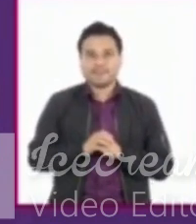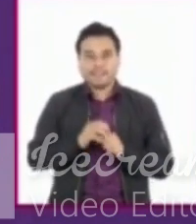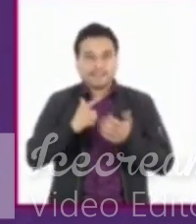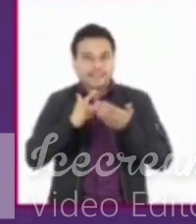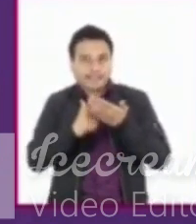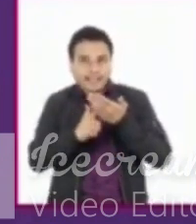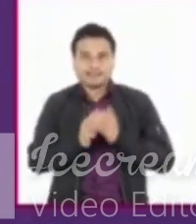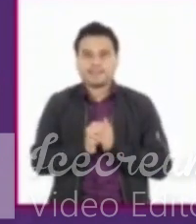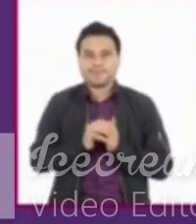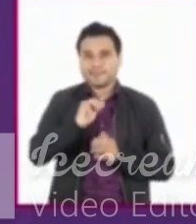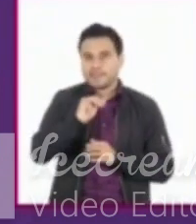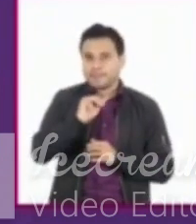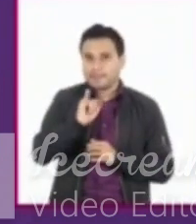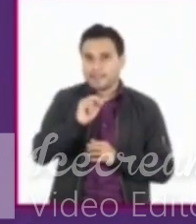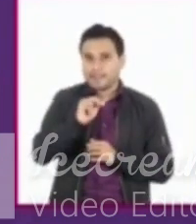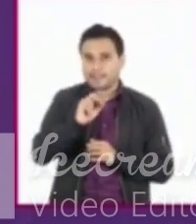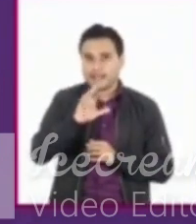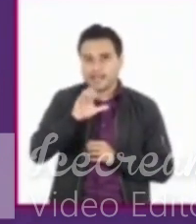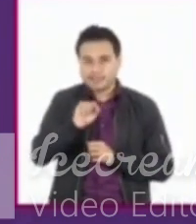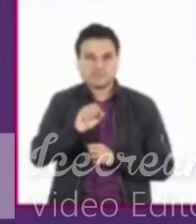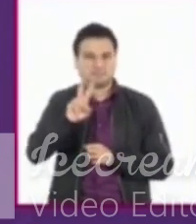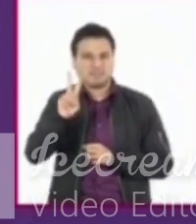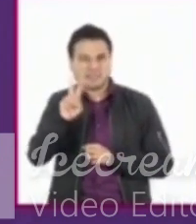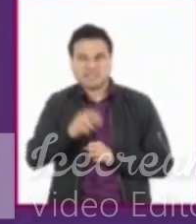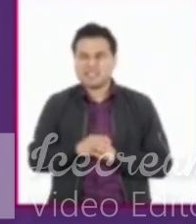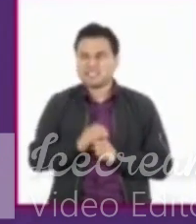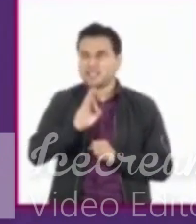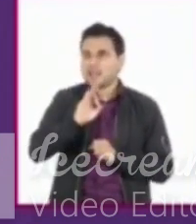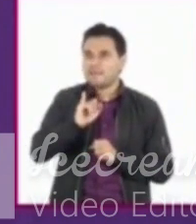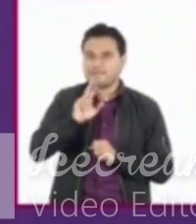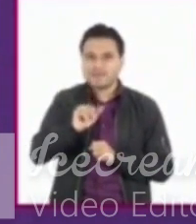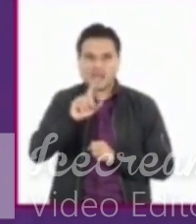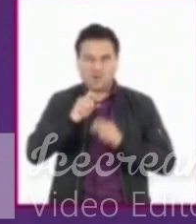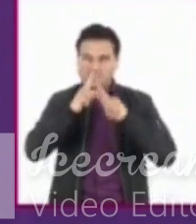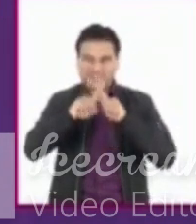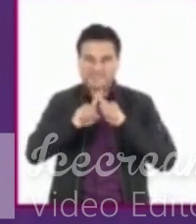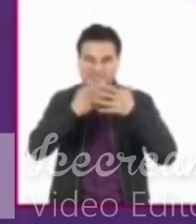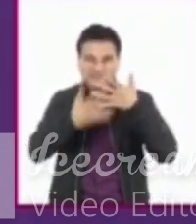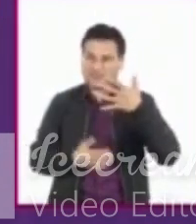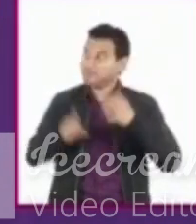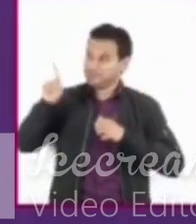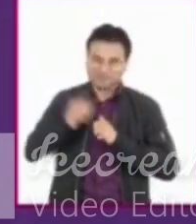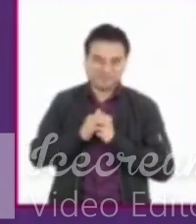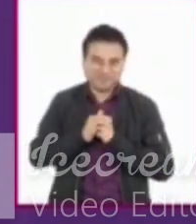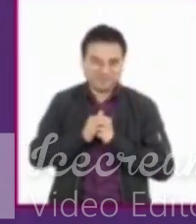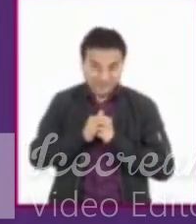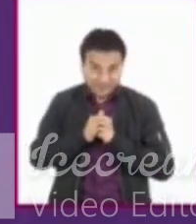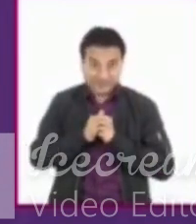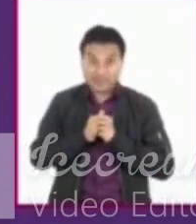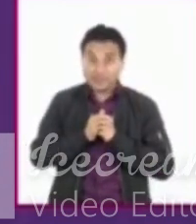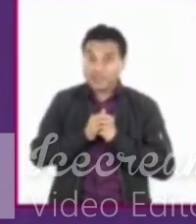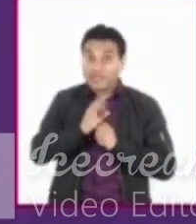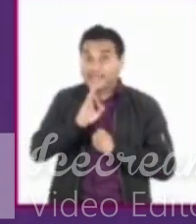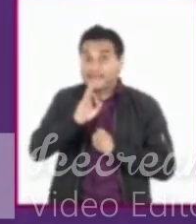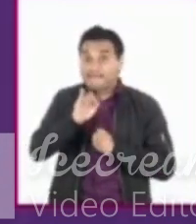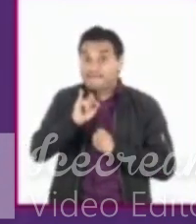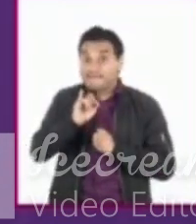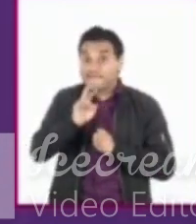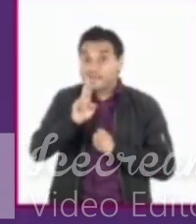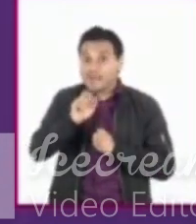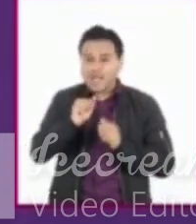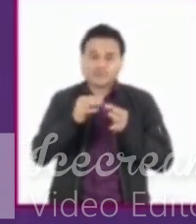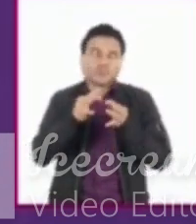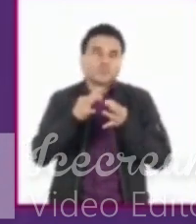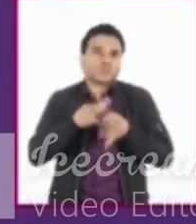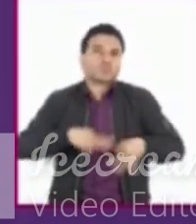lípidos, minerales, vitaminas, fibra y agua, pues el consumo de este último elemento resulta de